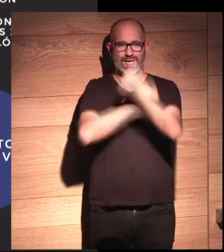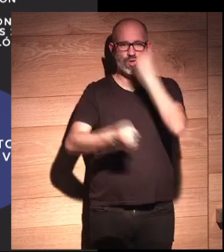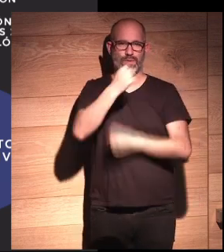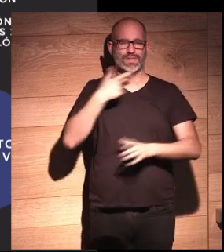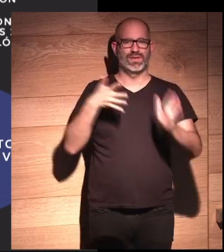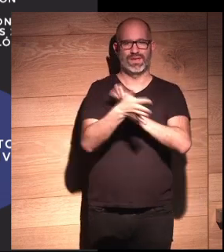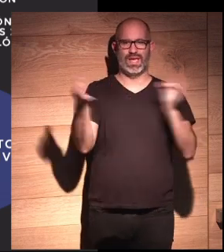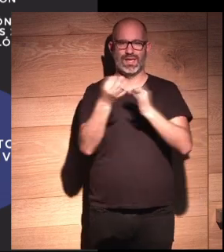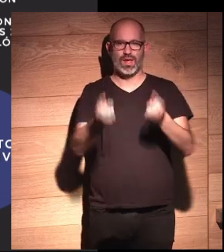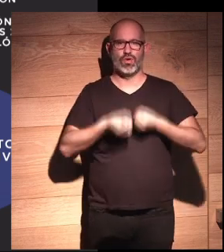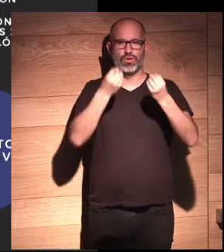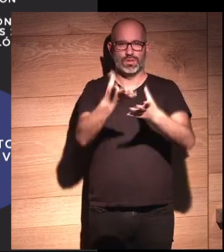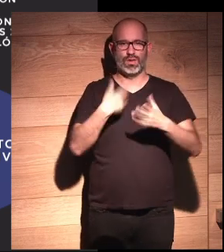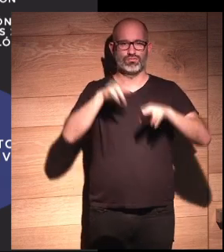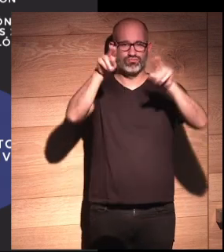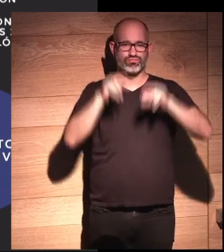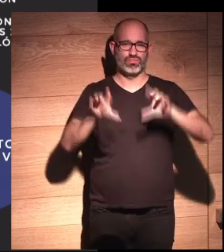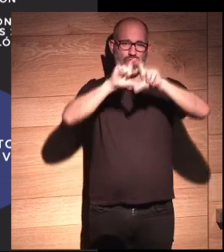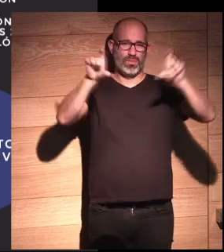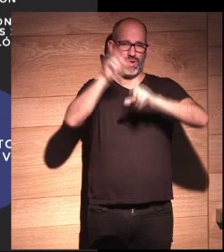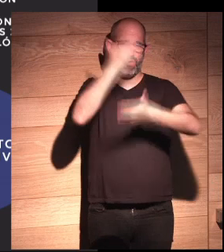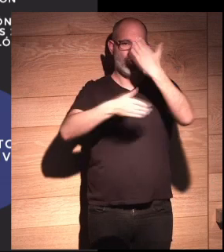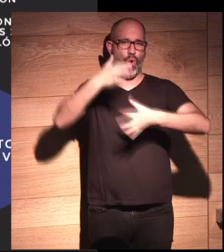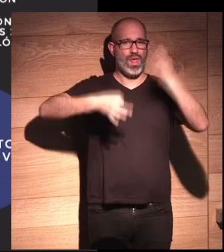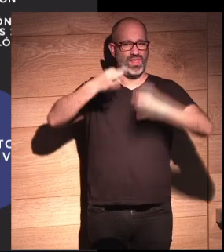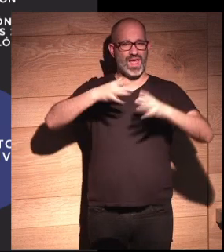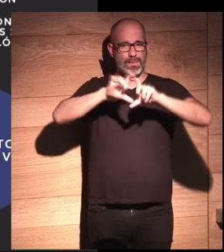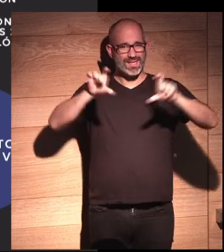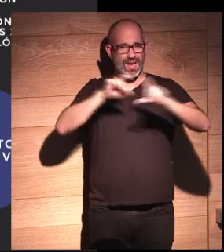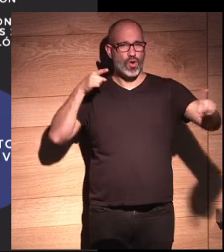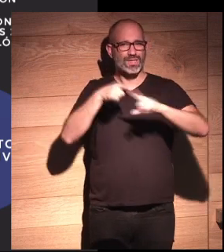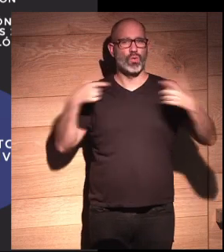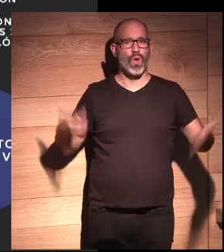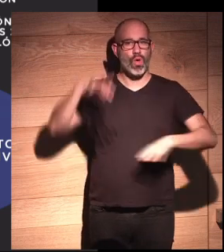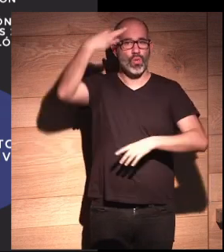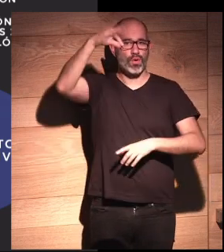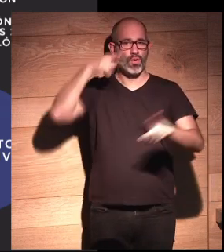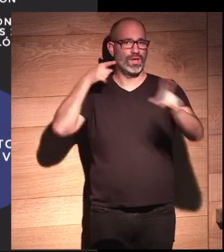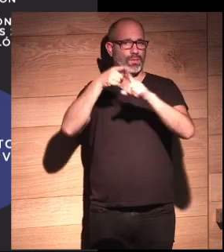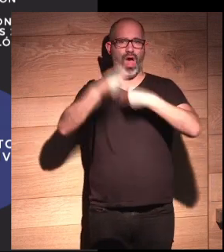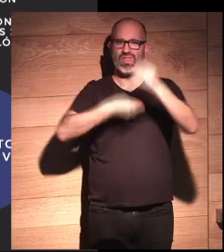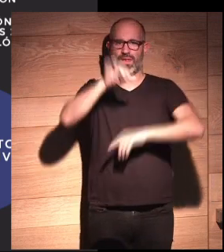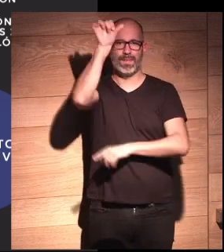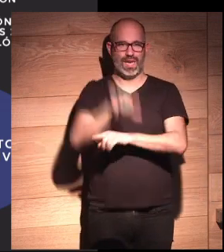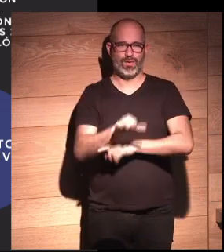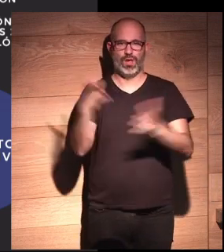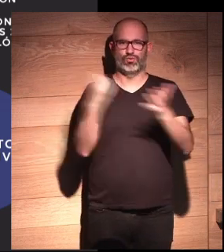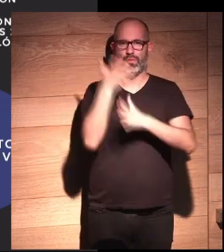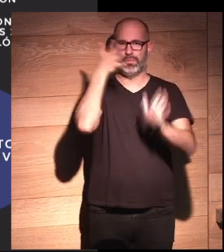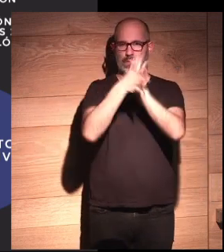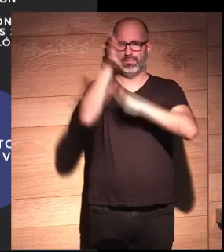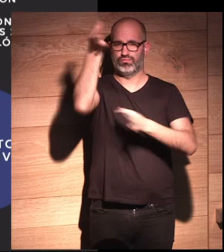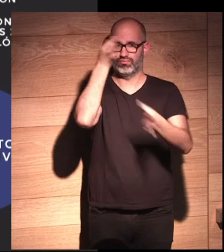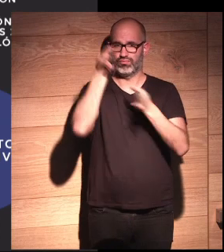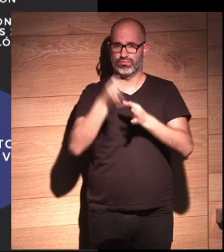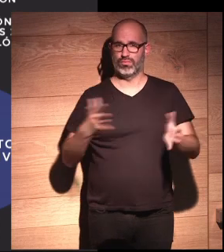decir, es una organización jurídica y empresarial con el objetivo único de realizar una película, ¿vale? Esto tiene unas especificaciones. Fue